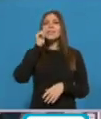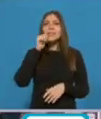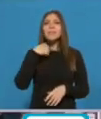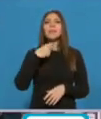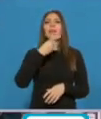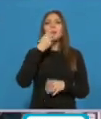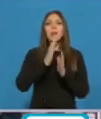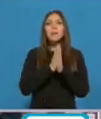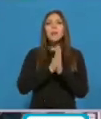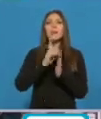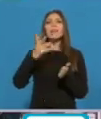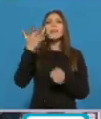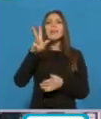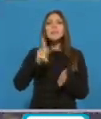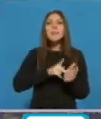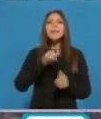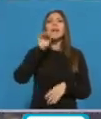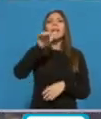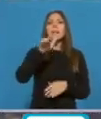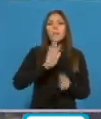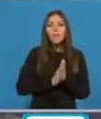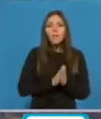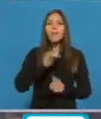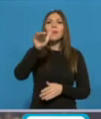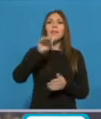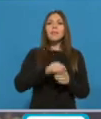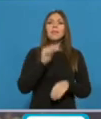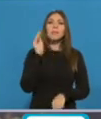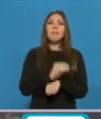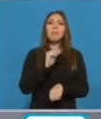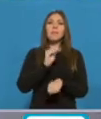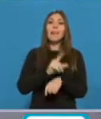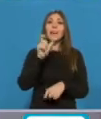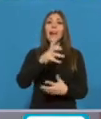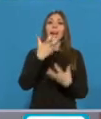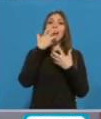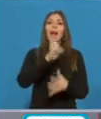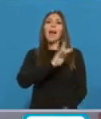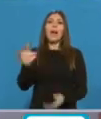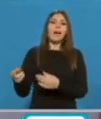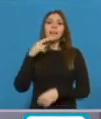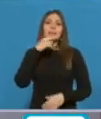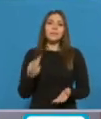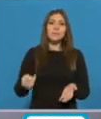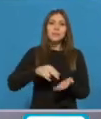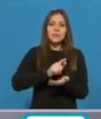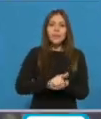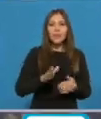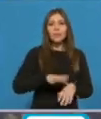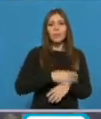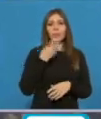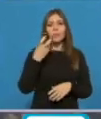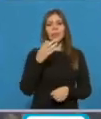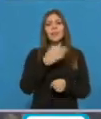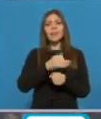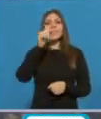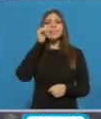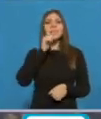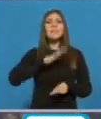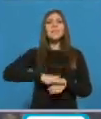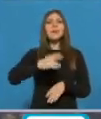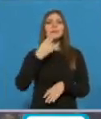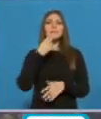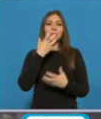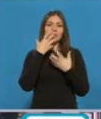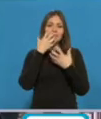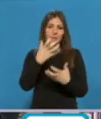que decirlo como 10 veces y solo cuando grito me hacen caso. Sí. Y fíjate que esa es una de las razones por las que ocupamos el grito.